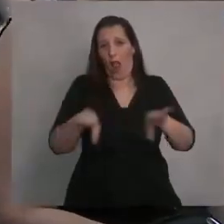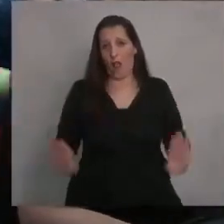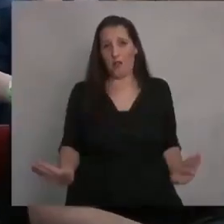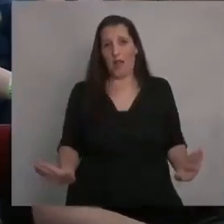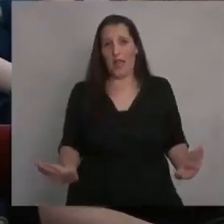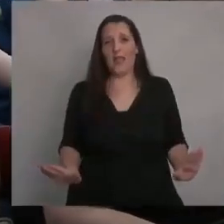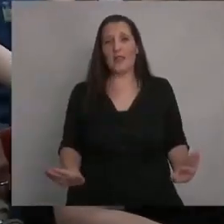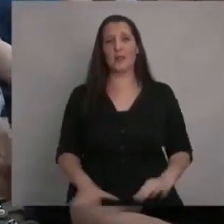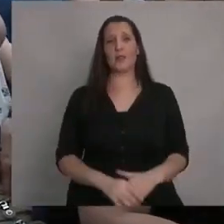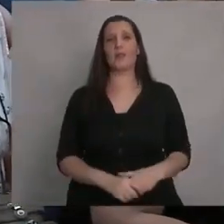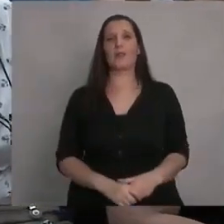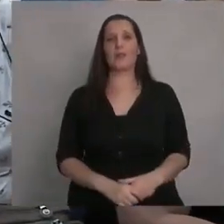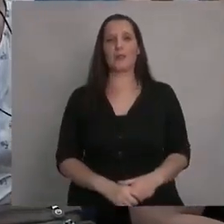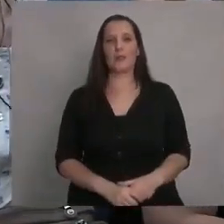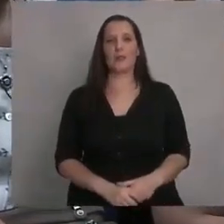democracias.